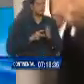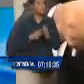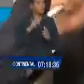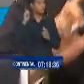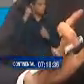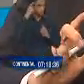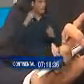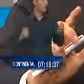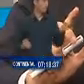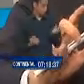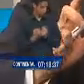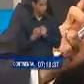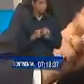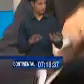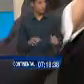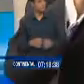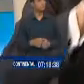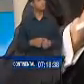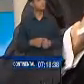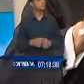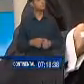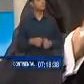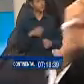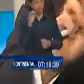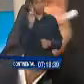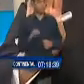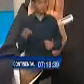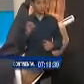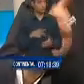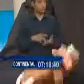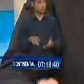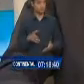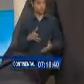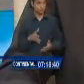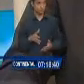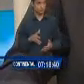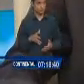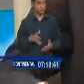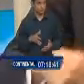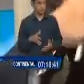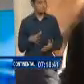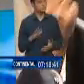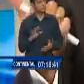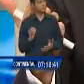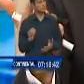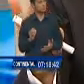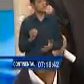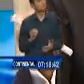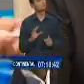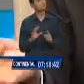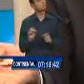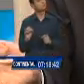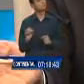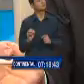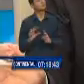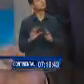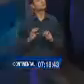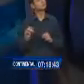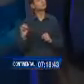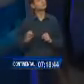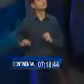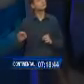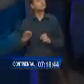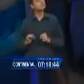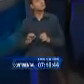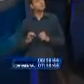Estado garantiza, pero no ya habla de porcentaje. Dicen, puede ser el 50, puede ser el 60%, ¿por qué el 40? O